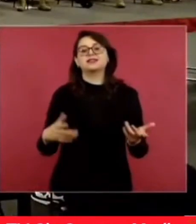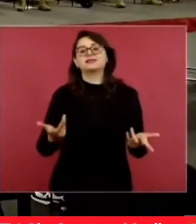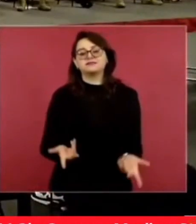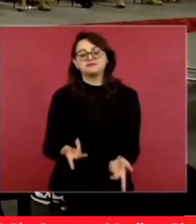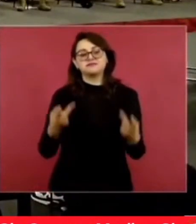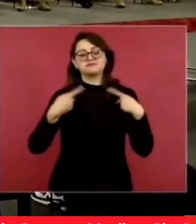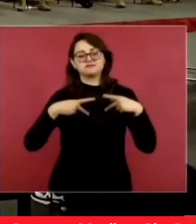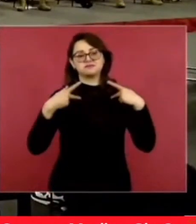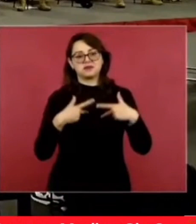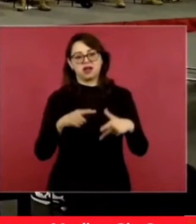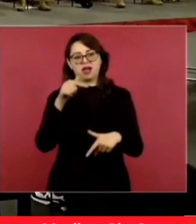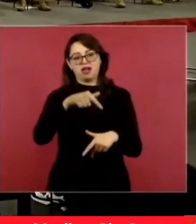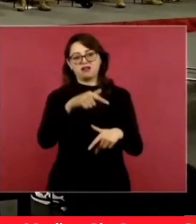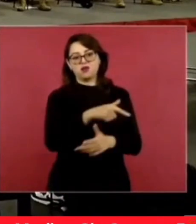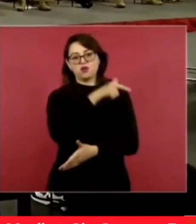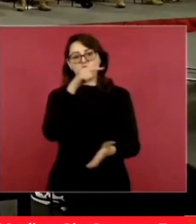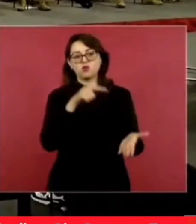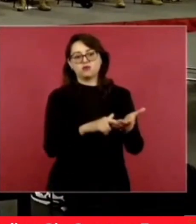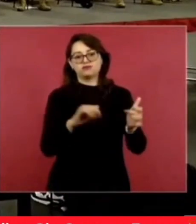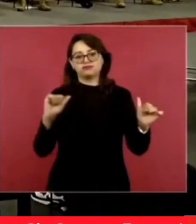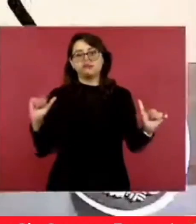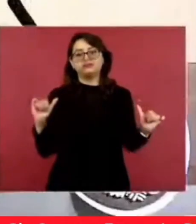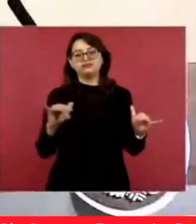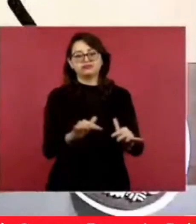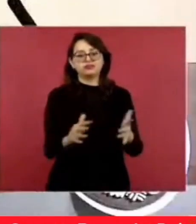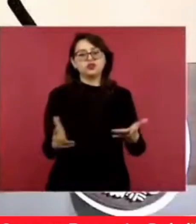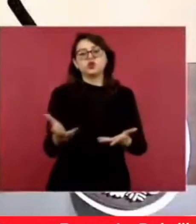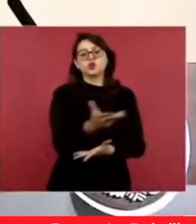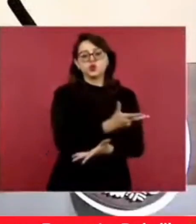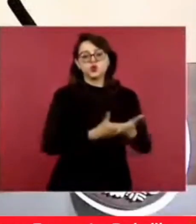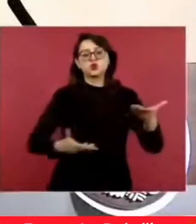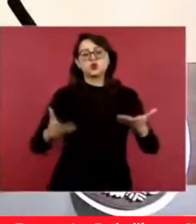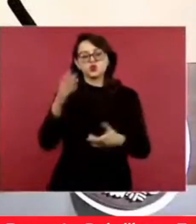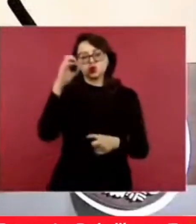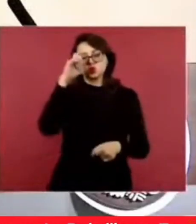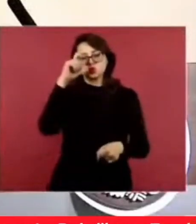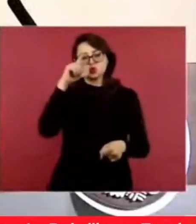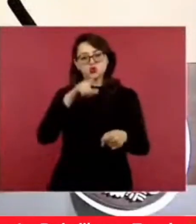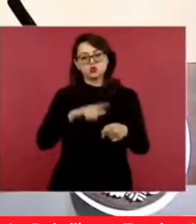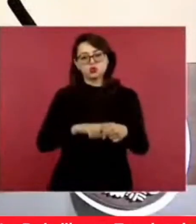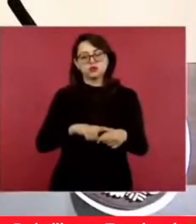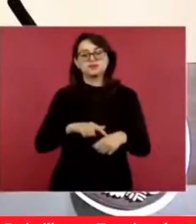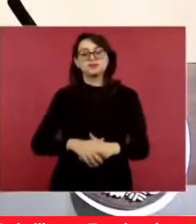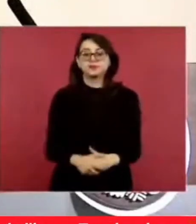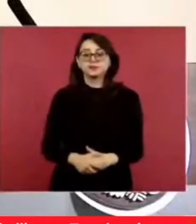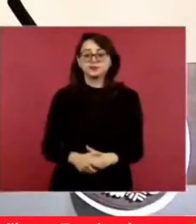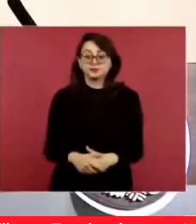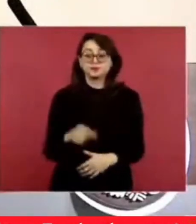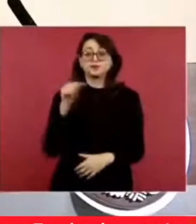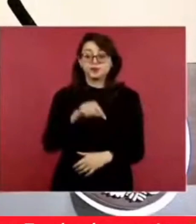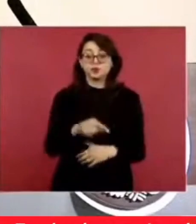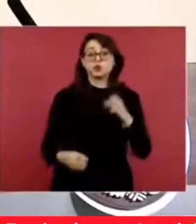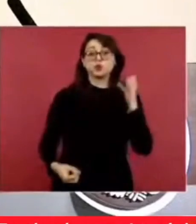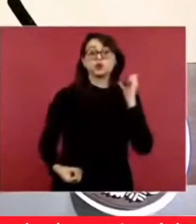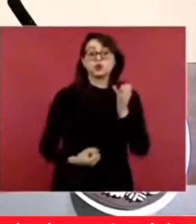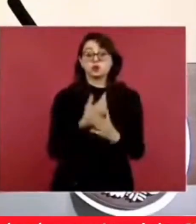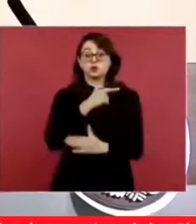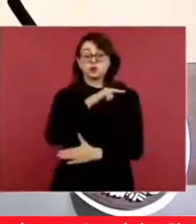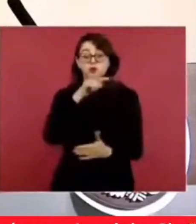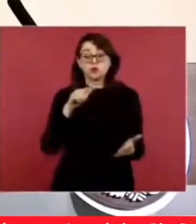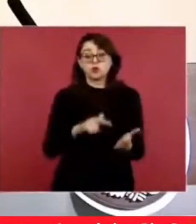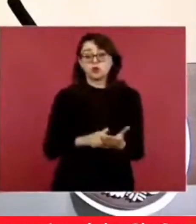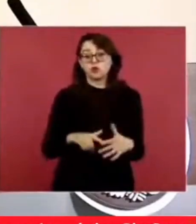estado darán a conocer todo lo que se cosecha y lo que se produce en esta tierra fértil será un lugar imperdible